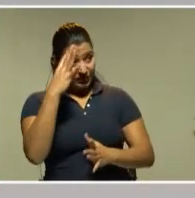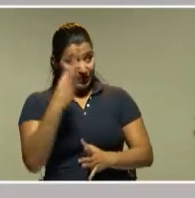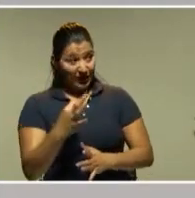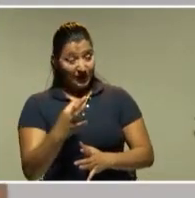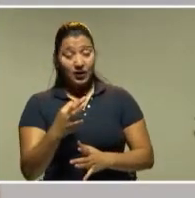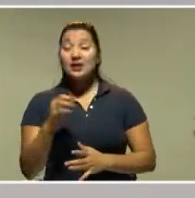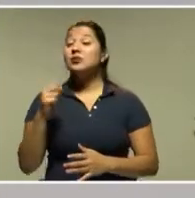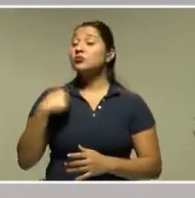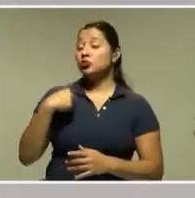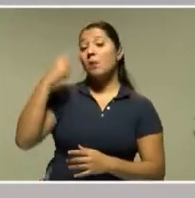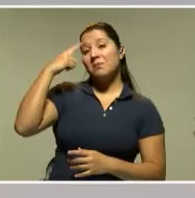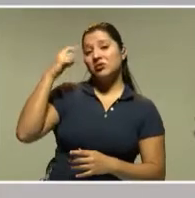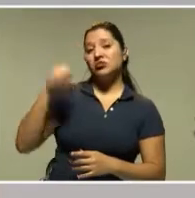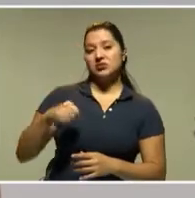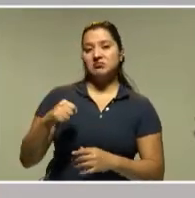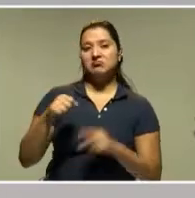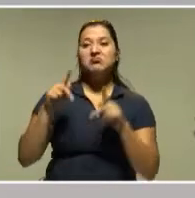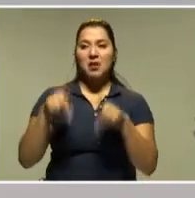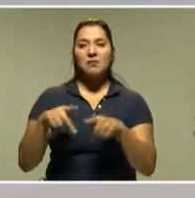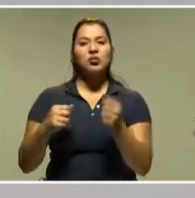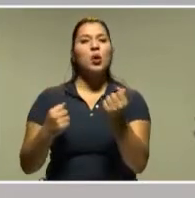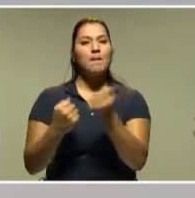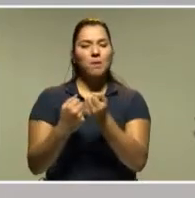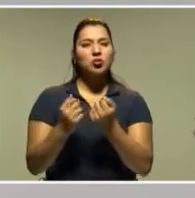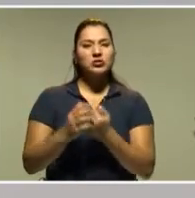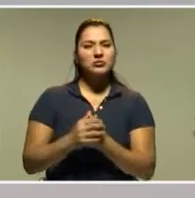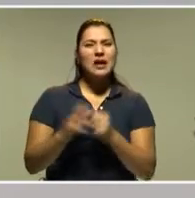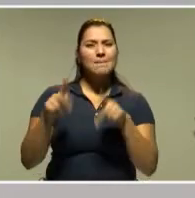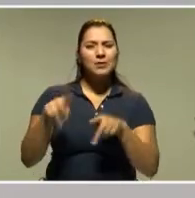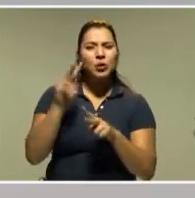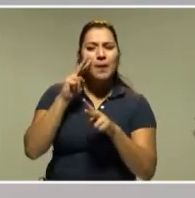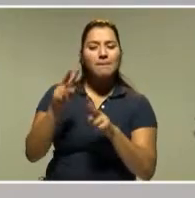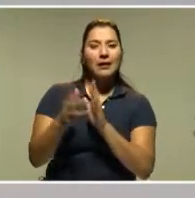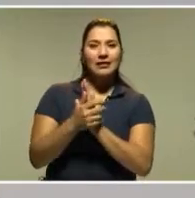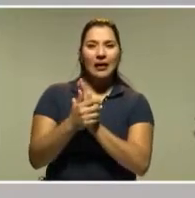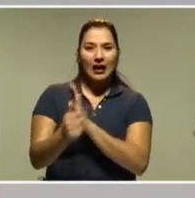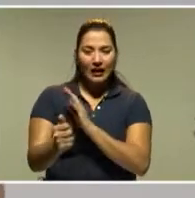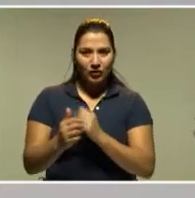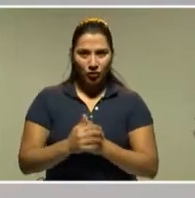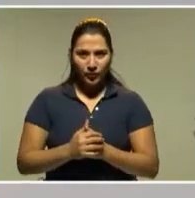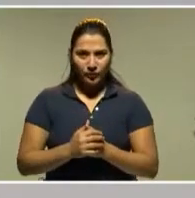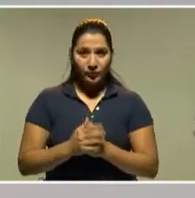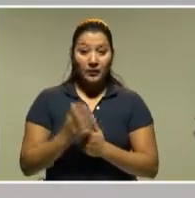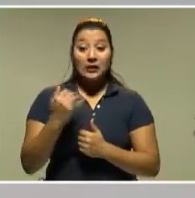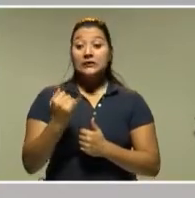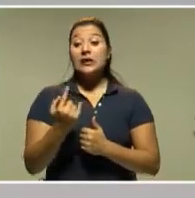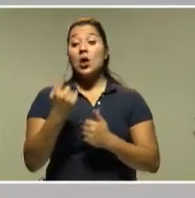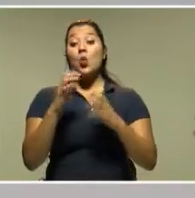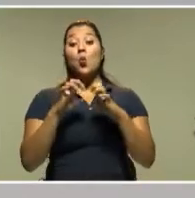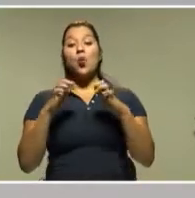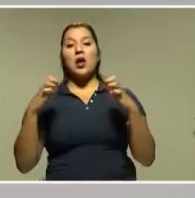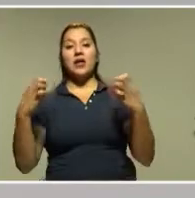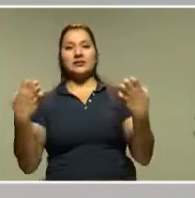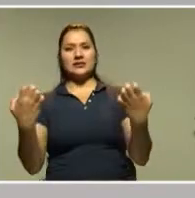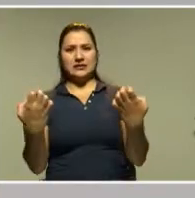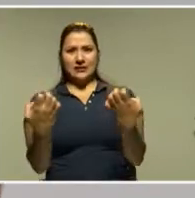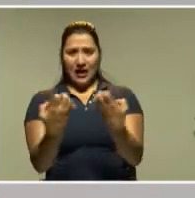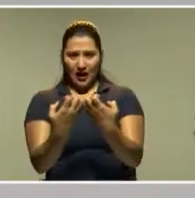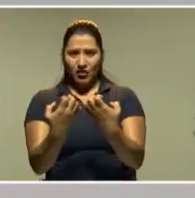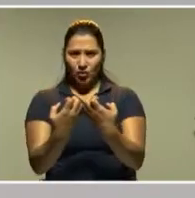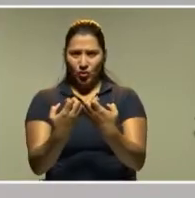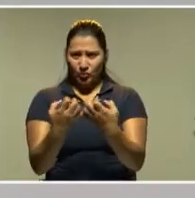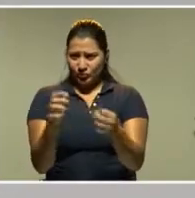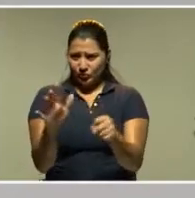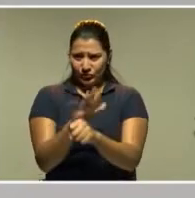apoyando, en general el público dicen, está el talento, si un estadio, en la velada, en la pelea, se